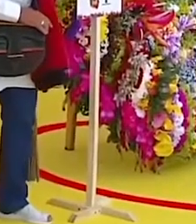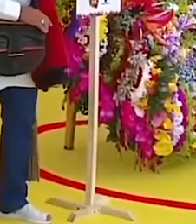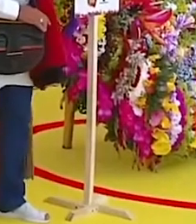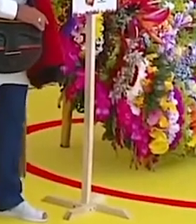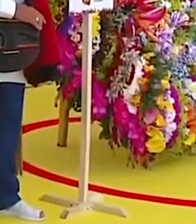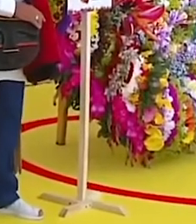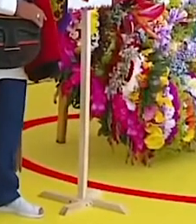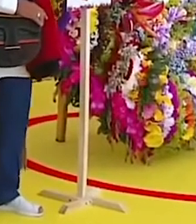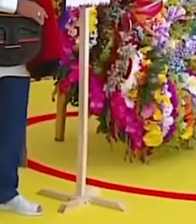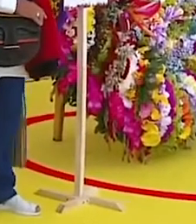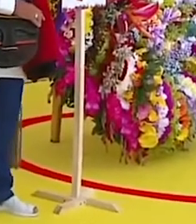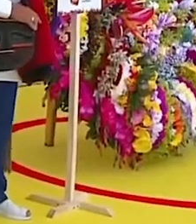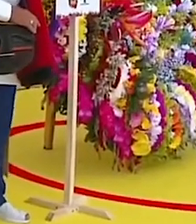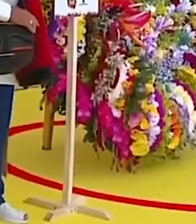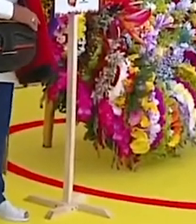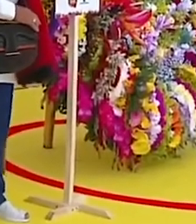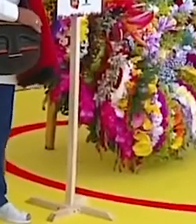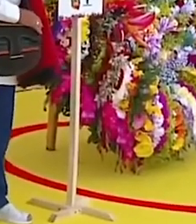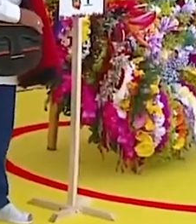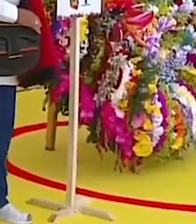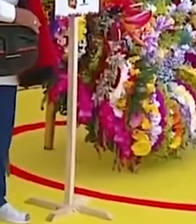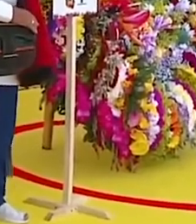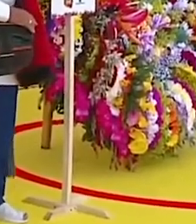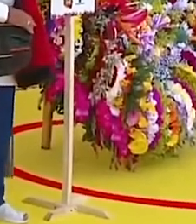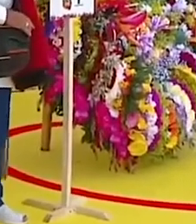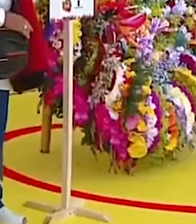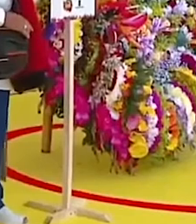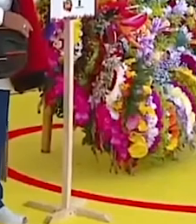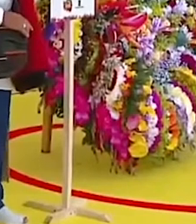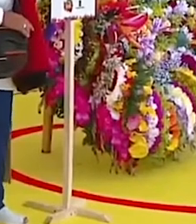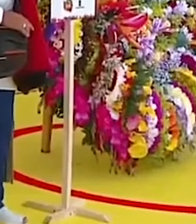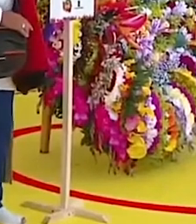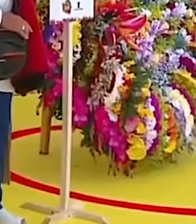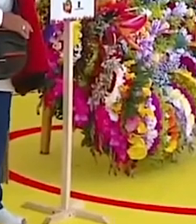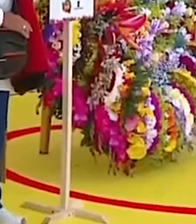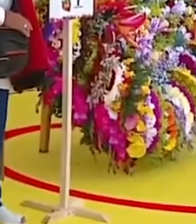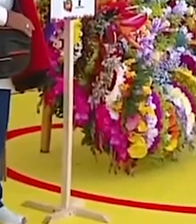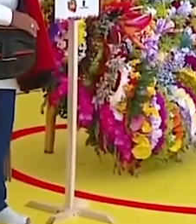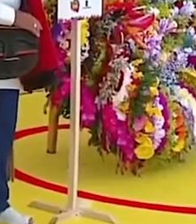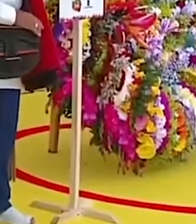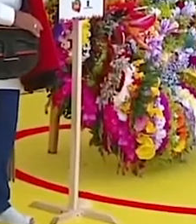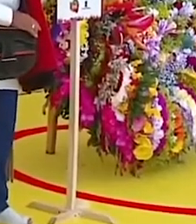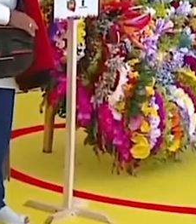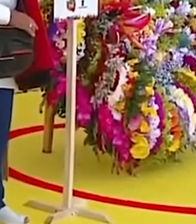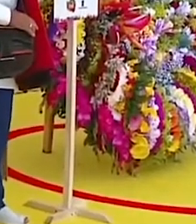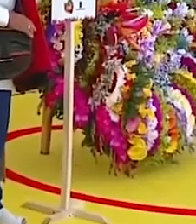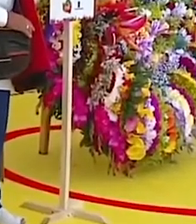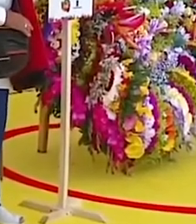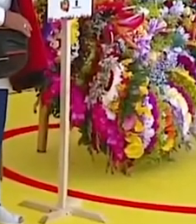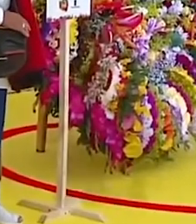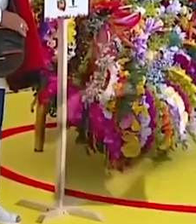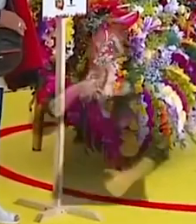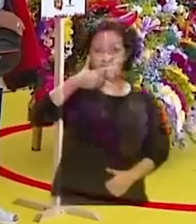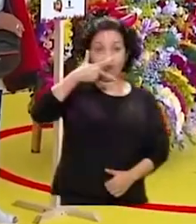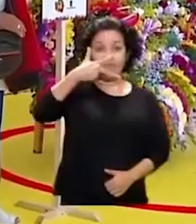Muy bien. Ahora vamos con el tercer puesto de silleta monumental. Lo entrega la secretaria